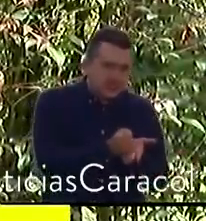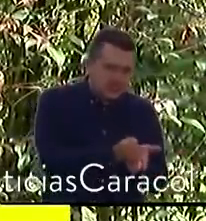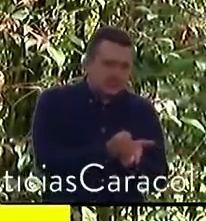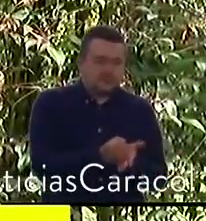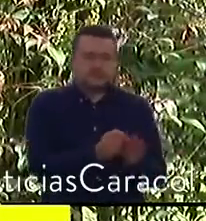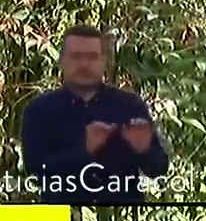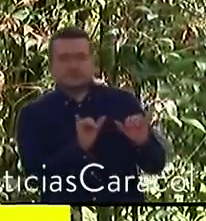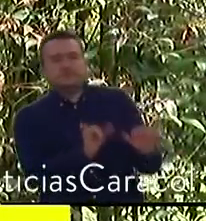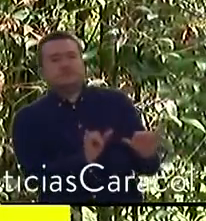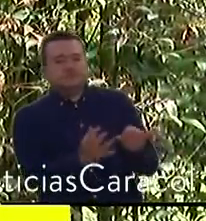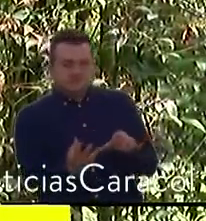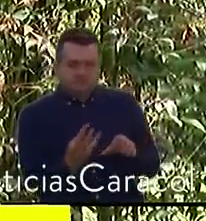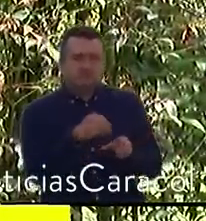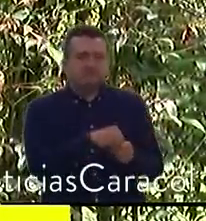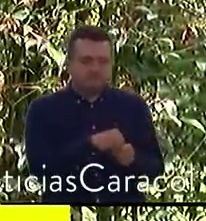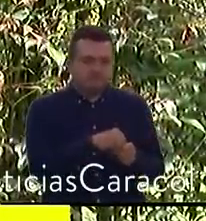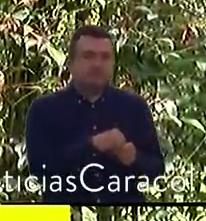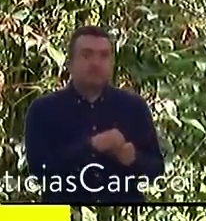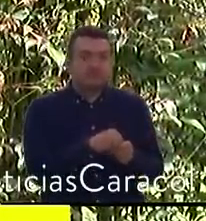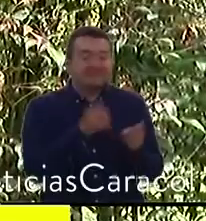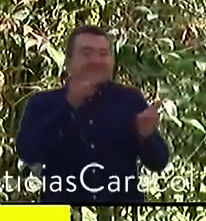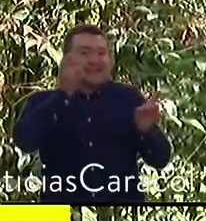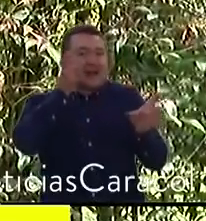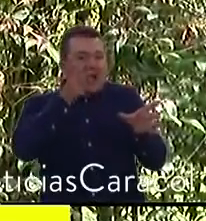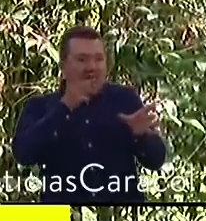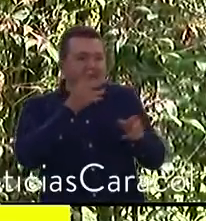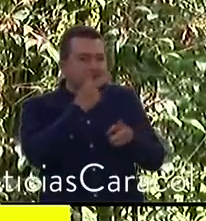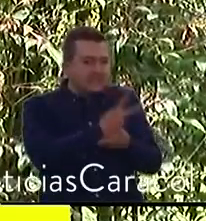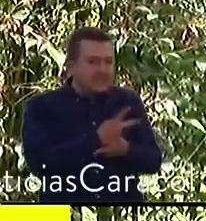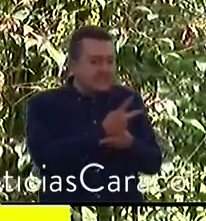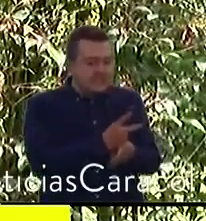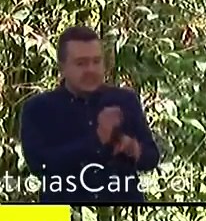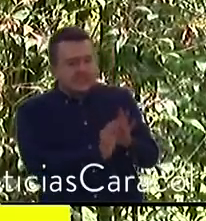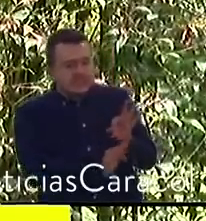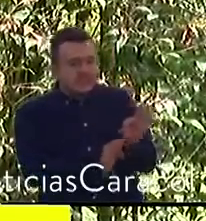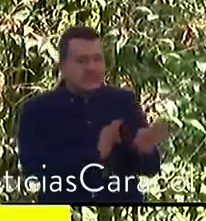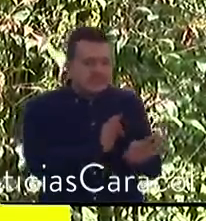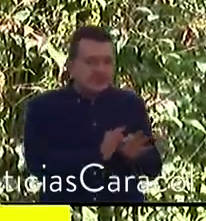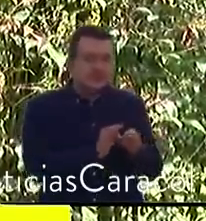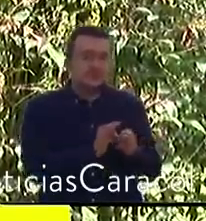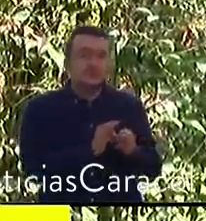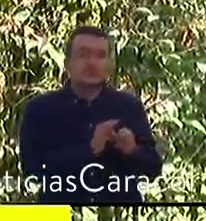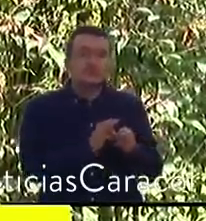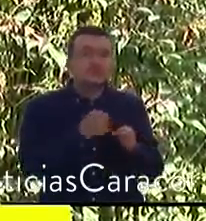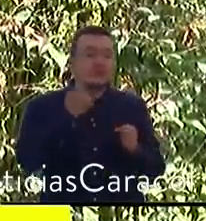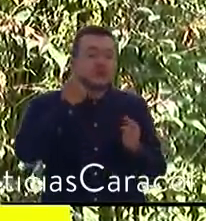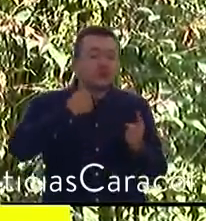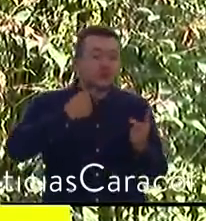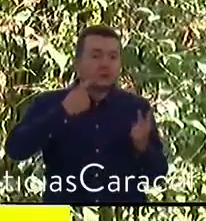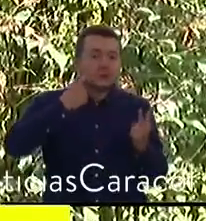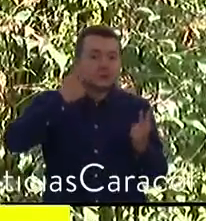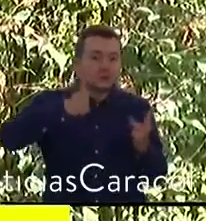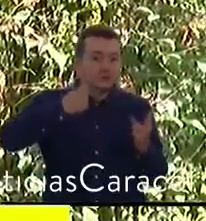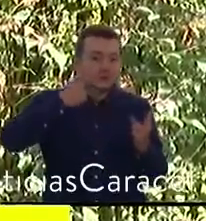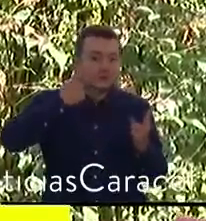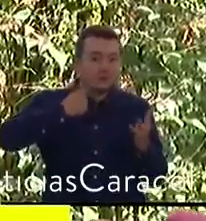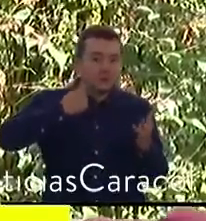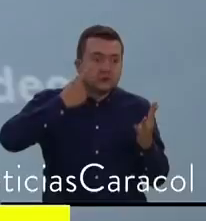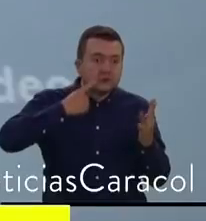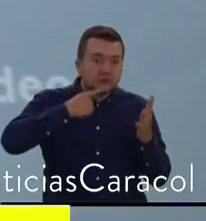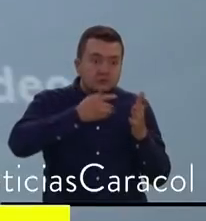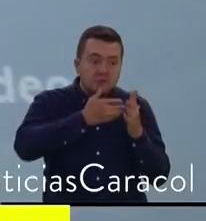dejarlo internado en cuidado crítico. Y cada día presentaba, lamentablemente, empeoramiento de su condición